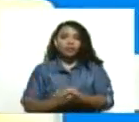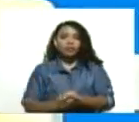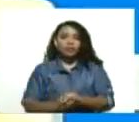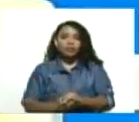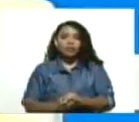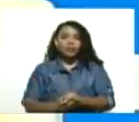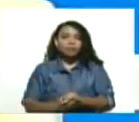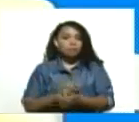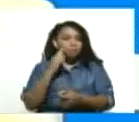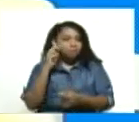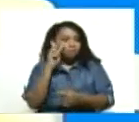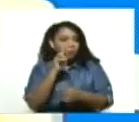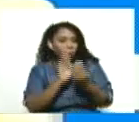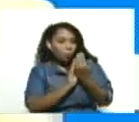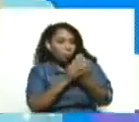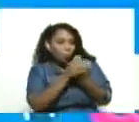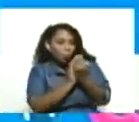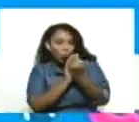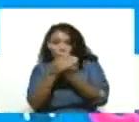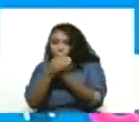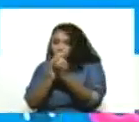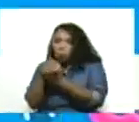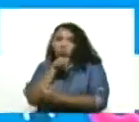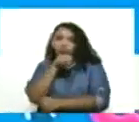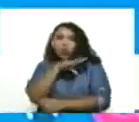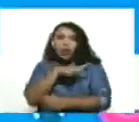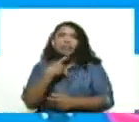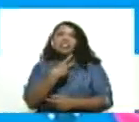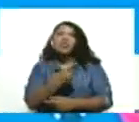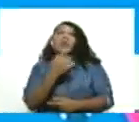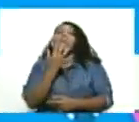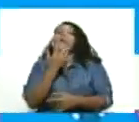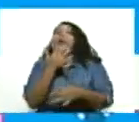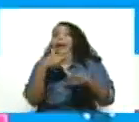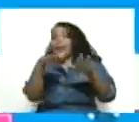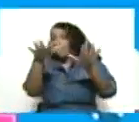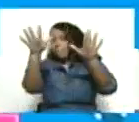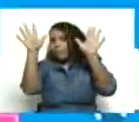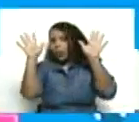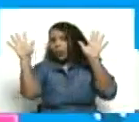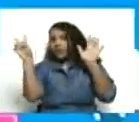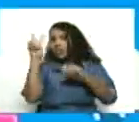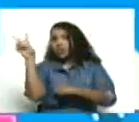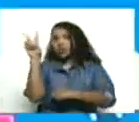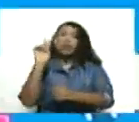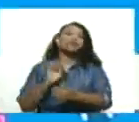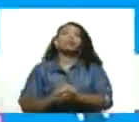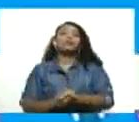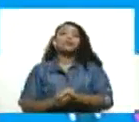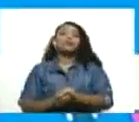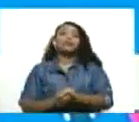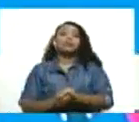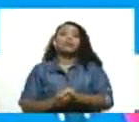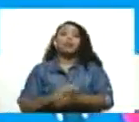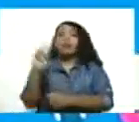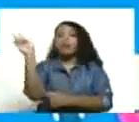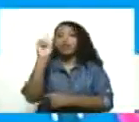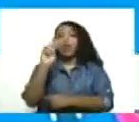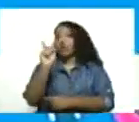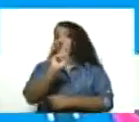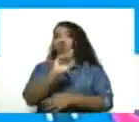escamoteados históricamente diciéndonos por ejemplo a los venezolanos que Venezuela